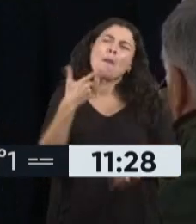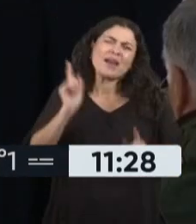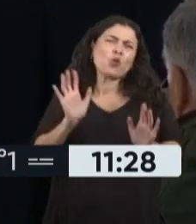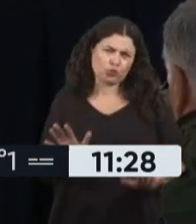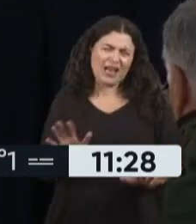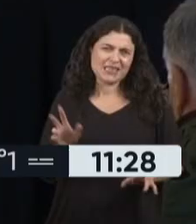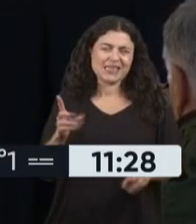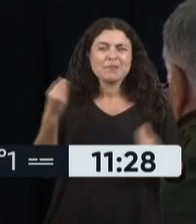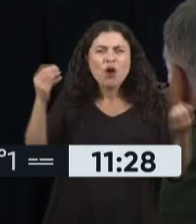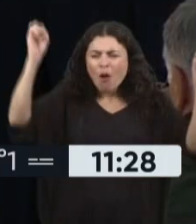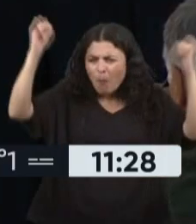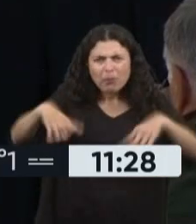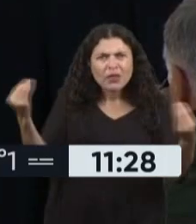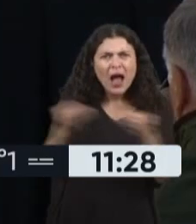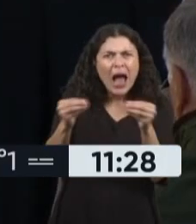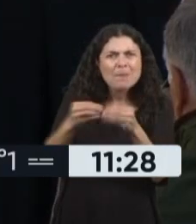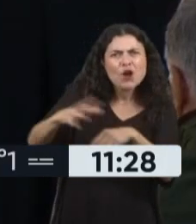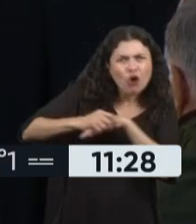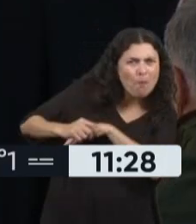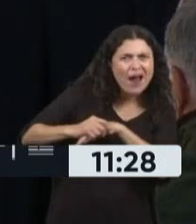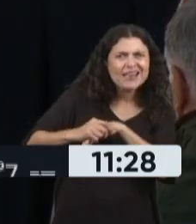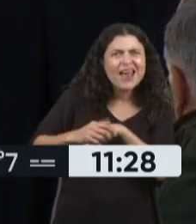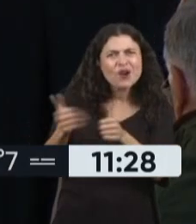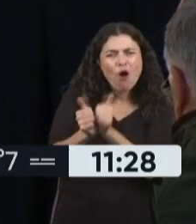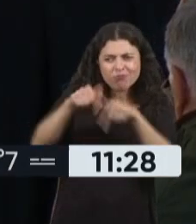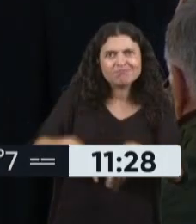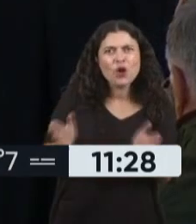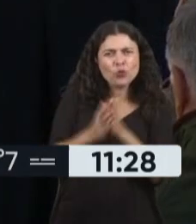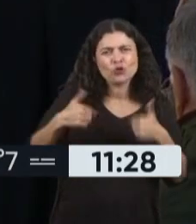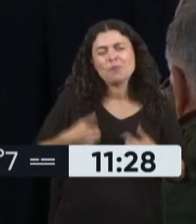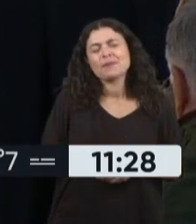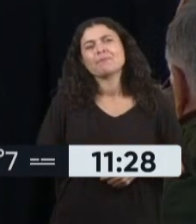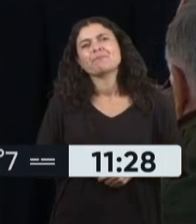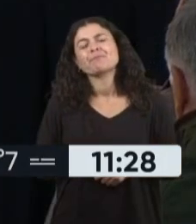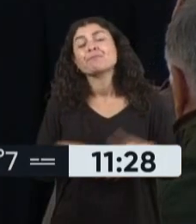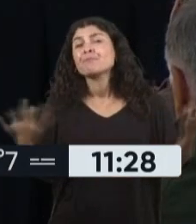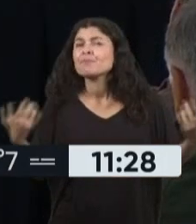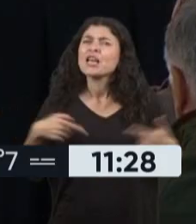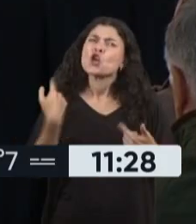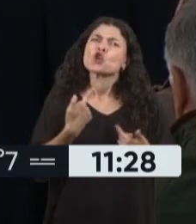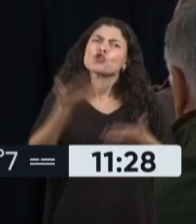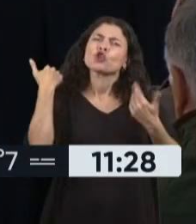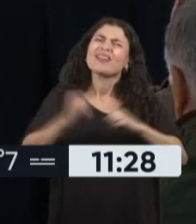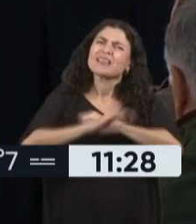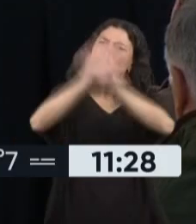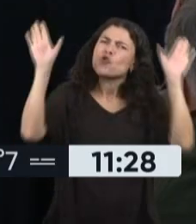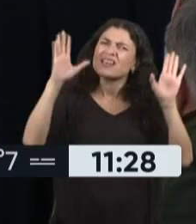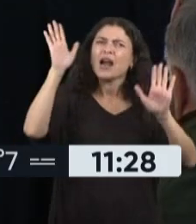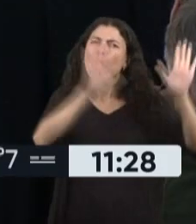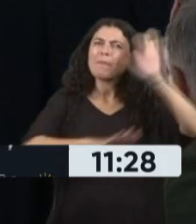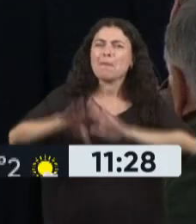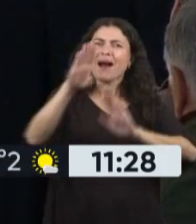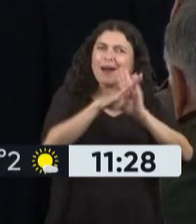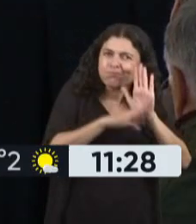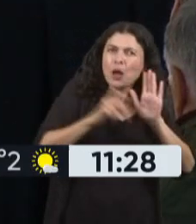Al margen de eso, entonces, nosotros claramente habíamos hecho un programa de gobierno,